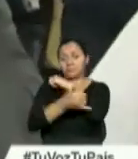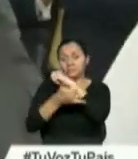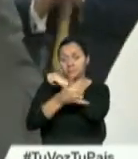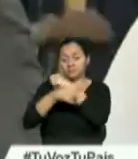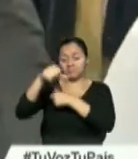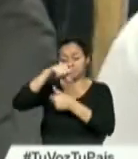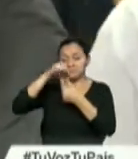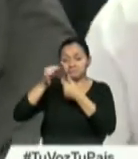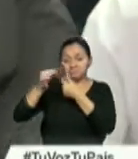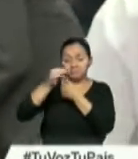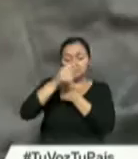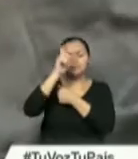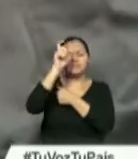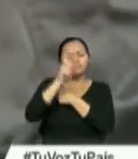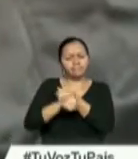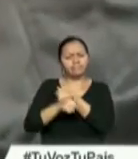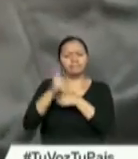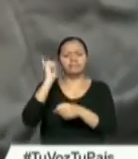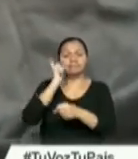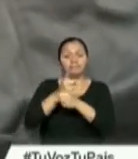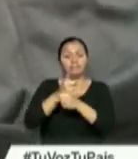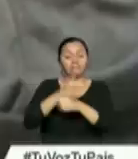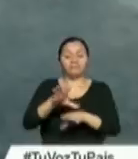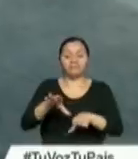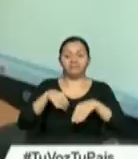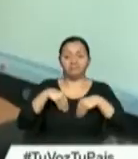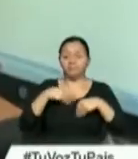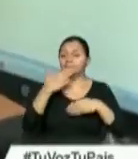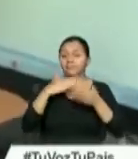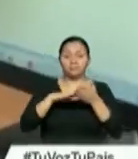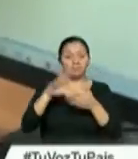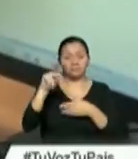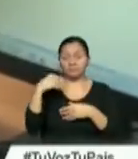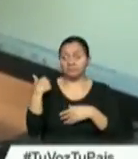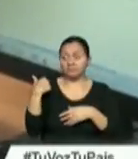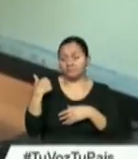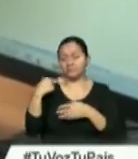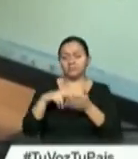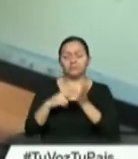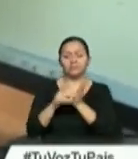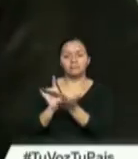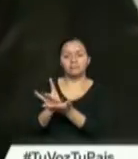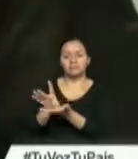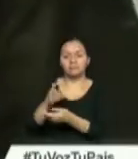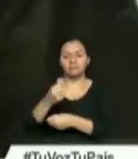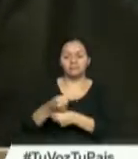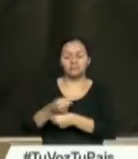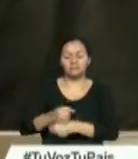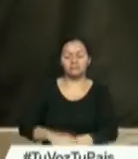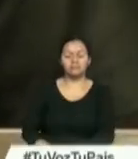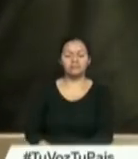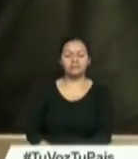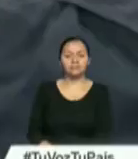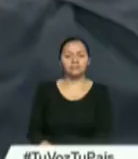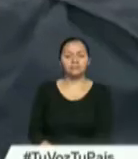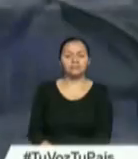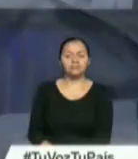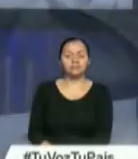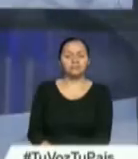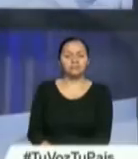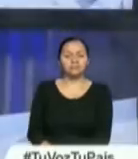deberán acatar el mandato popular, ya que su incumplimiento será causal de destitución. Caterine Morejón, Noticiero